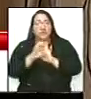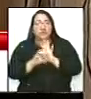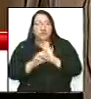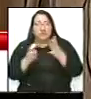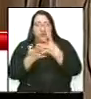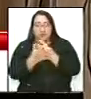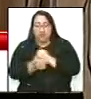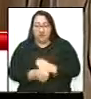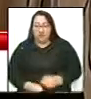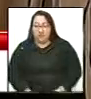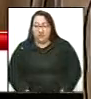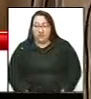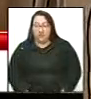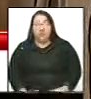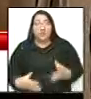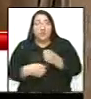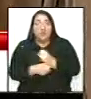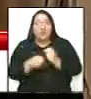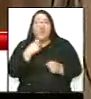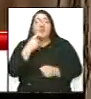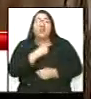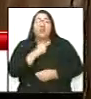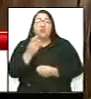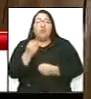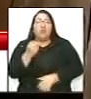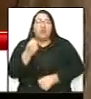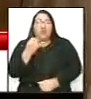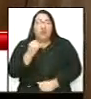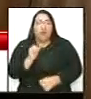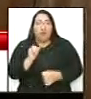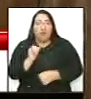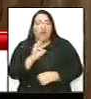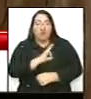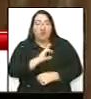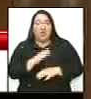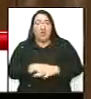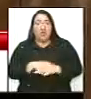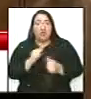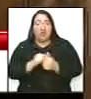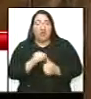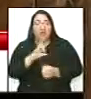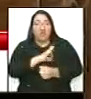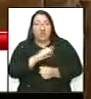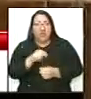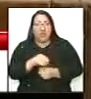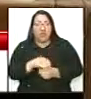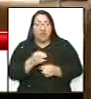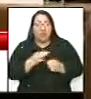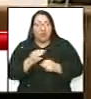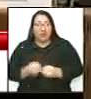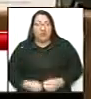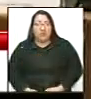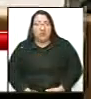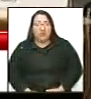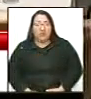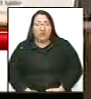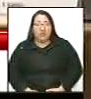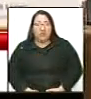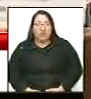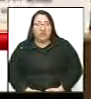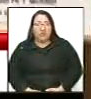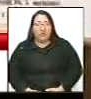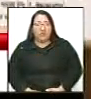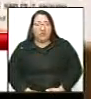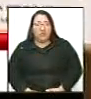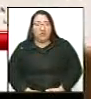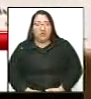Penal. Resumen, se le denuncia porque del informe fiscal elaborado por la Fiscalía Provincial Penal Corporativa